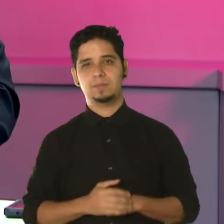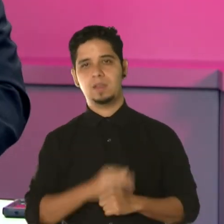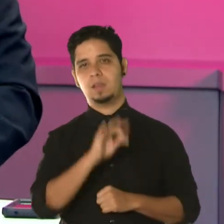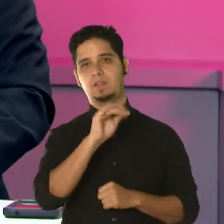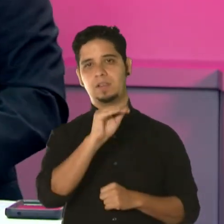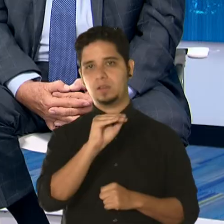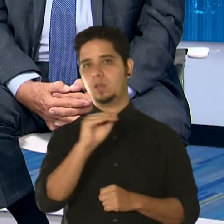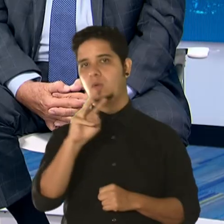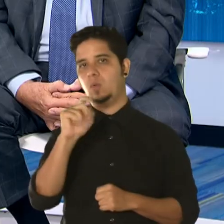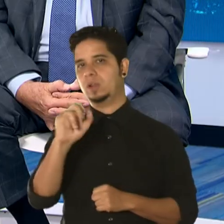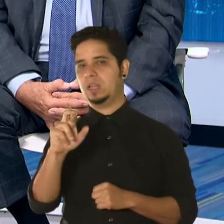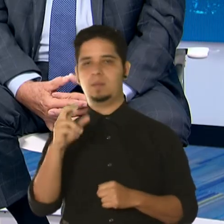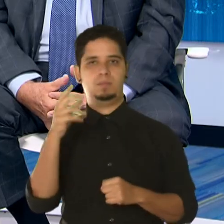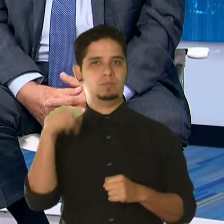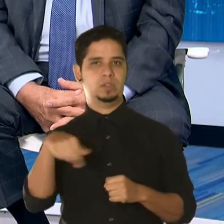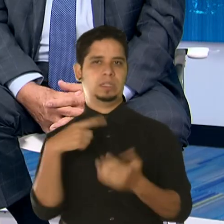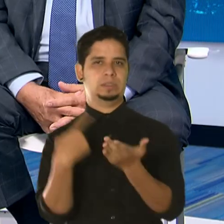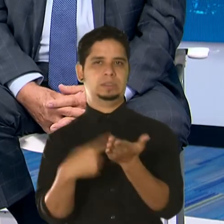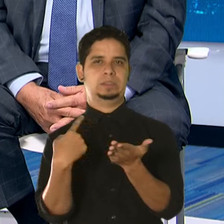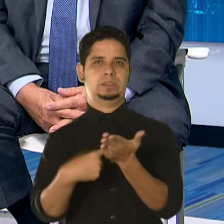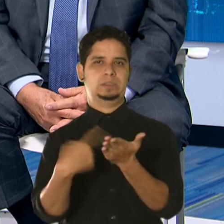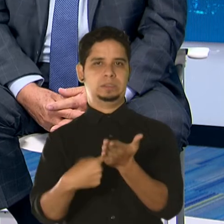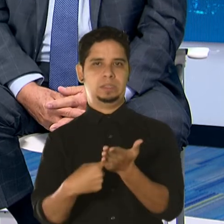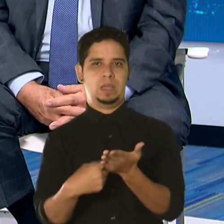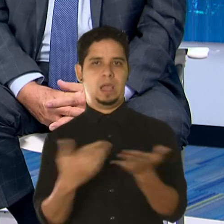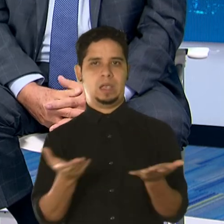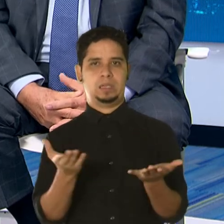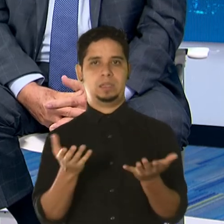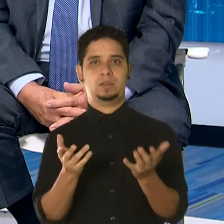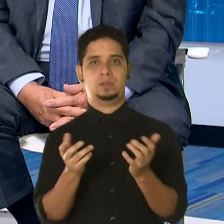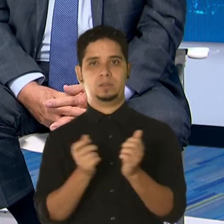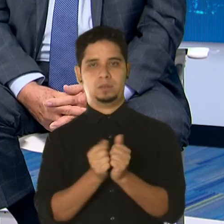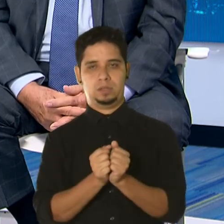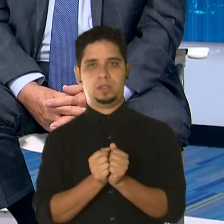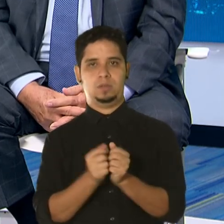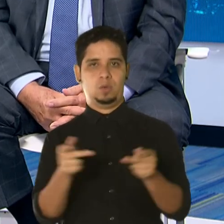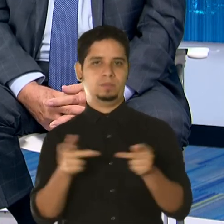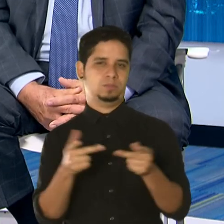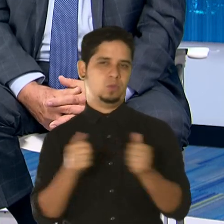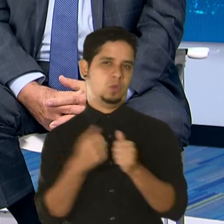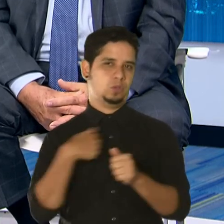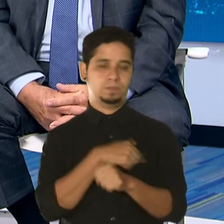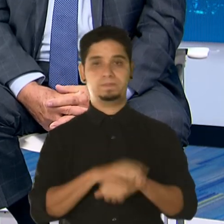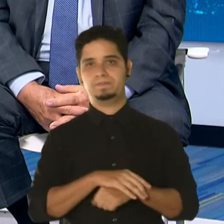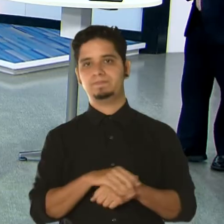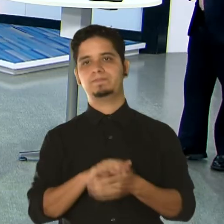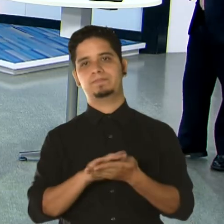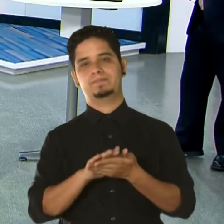Francisco y Walter, por estar con nosotros aquí en Gracias a ustedes. Noti6. Placer.